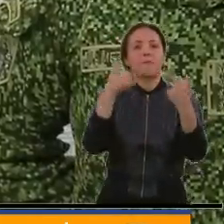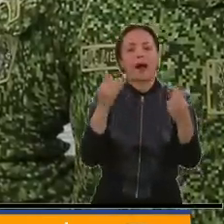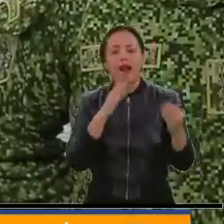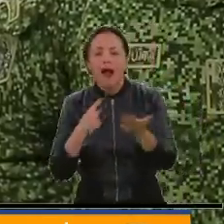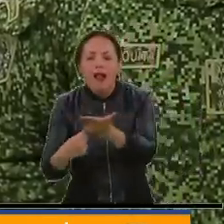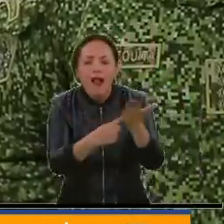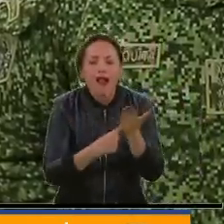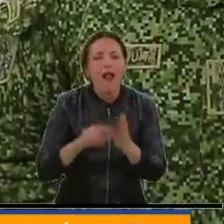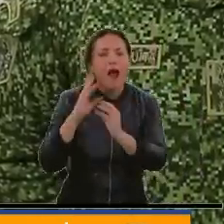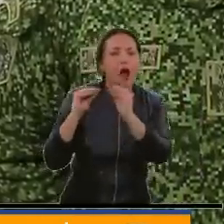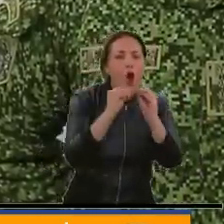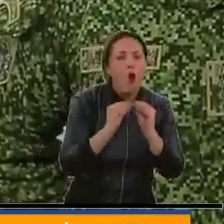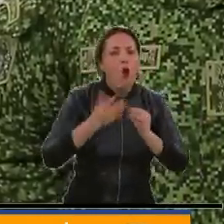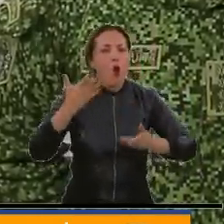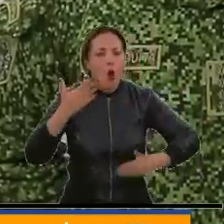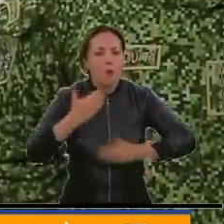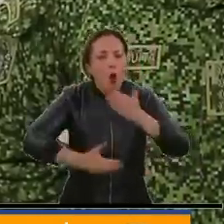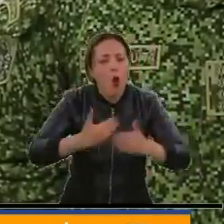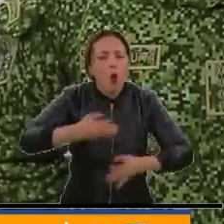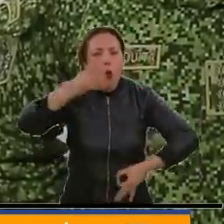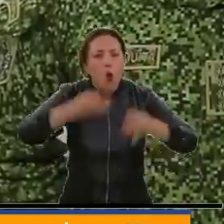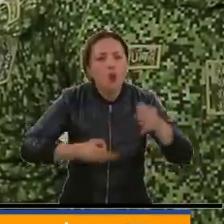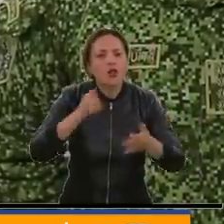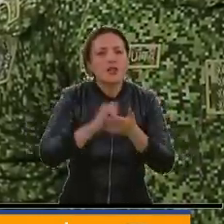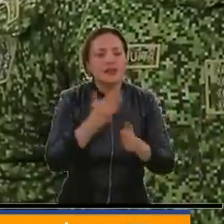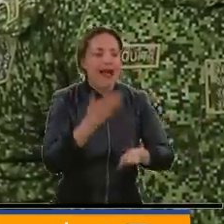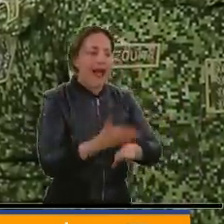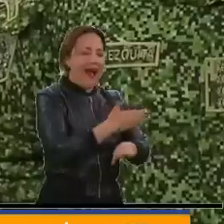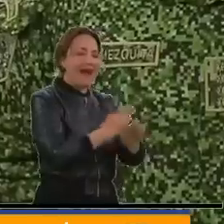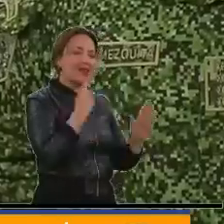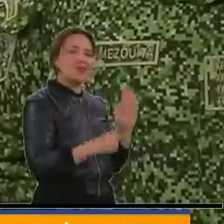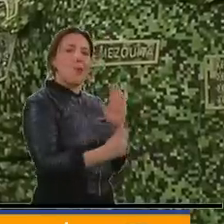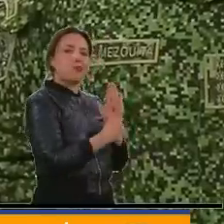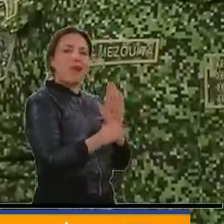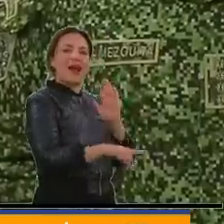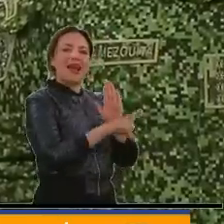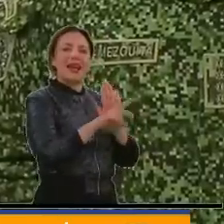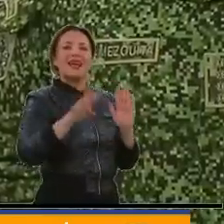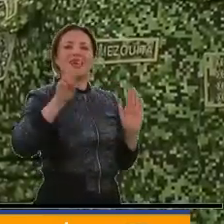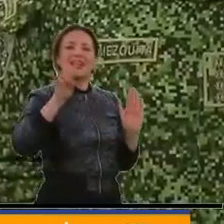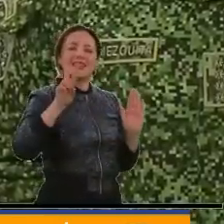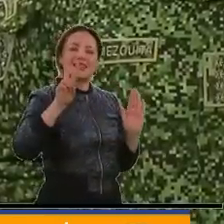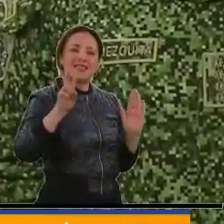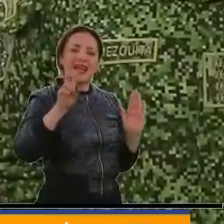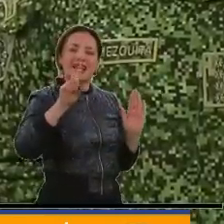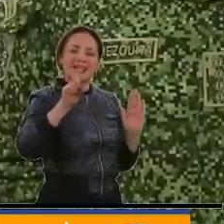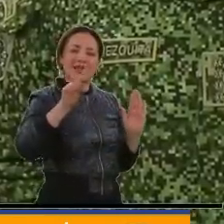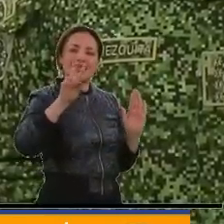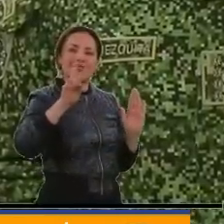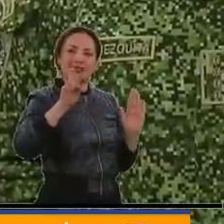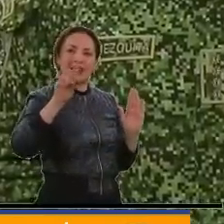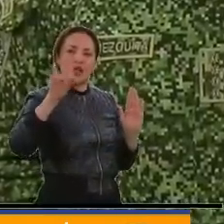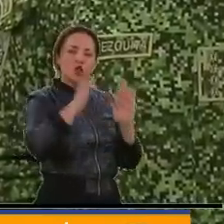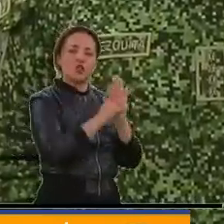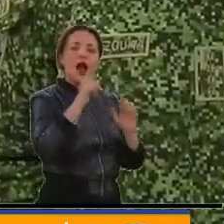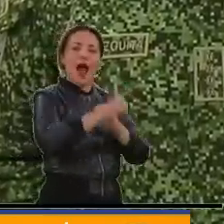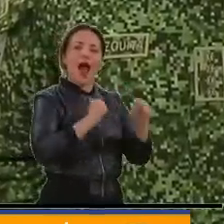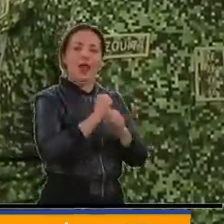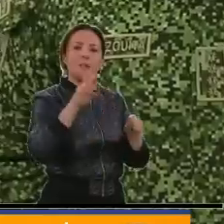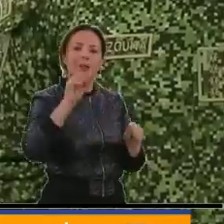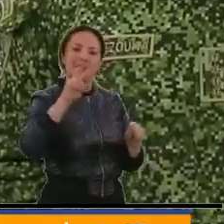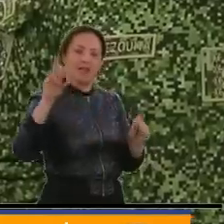jurídicos en los términos previstos en la Ley 2272 del 2002. El gobierno a su